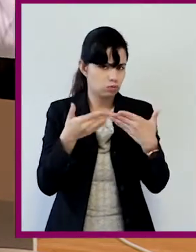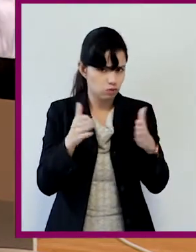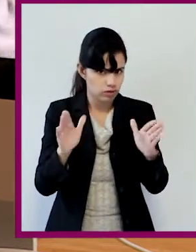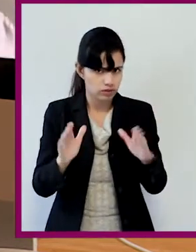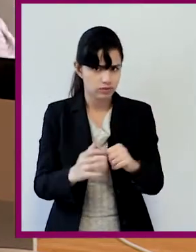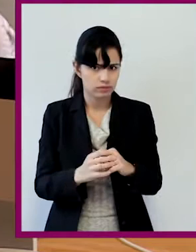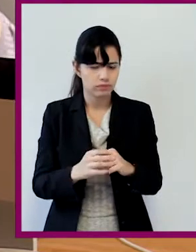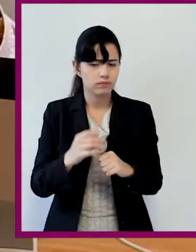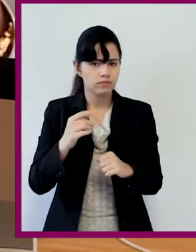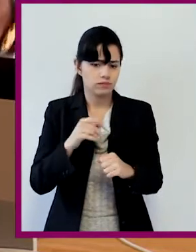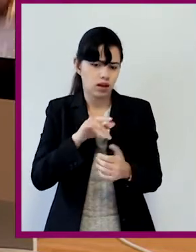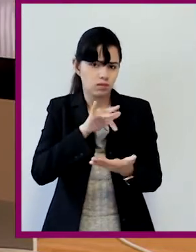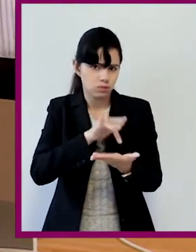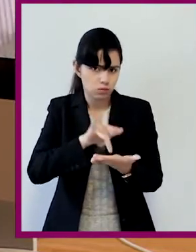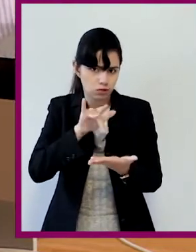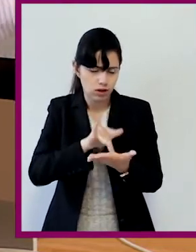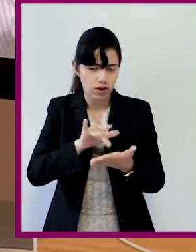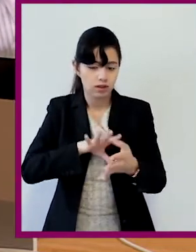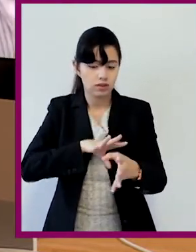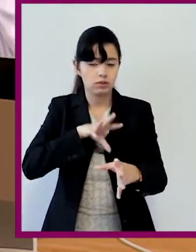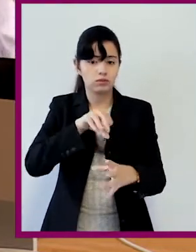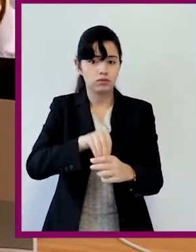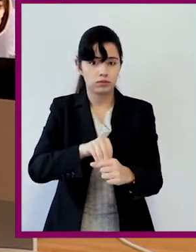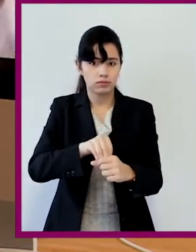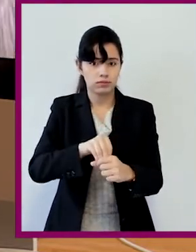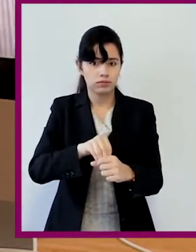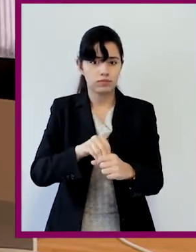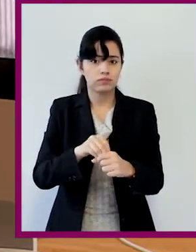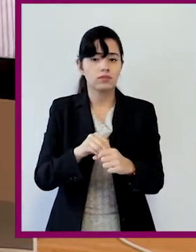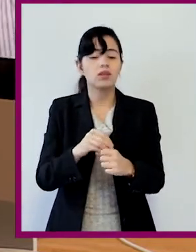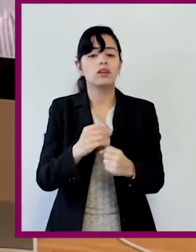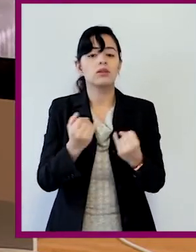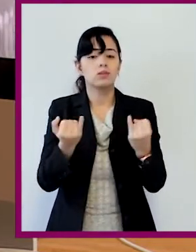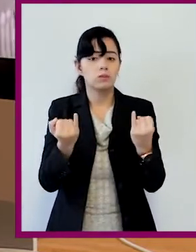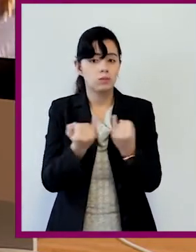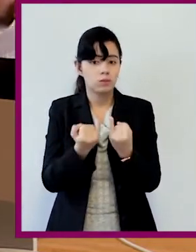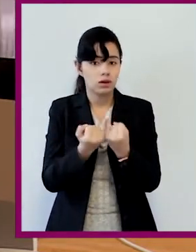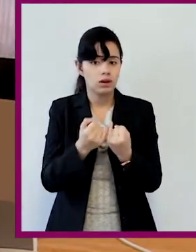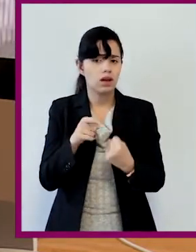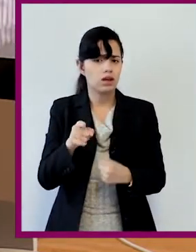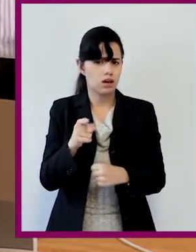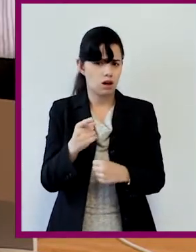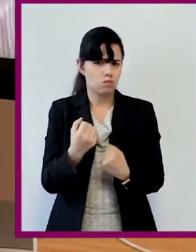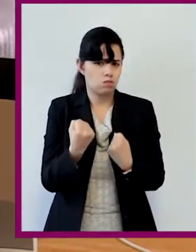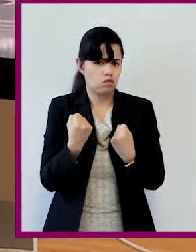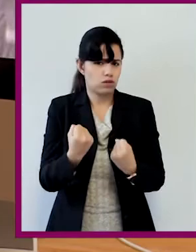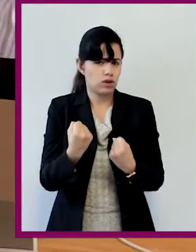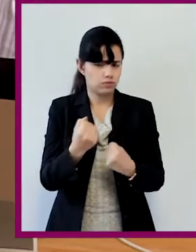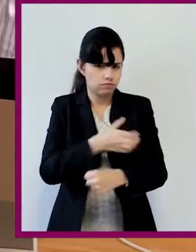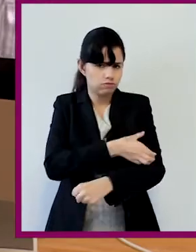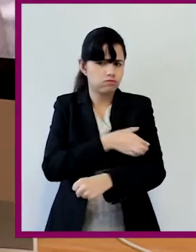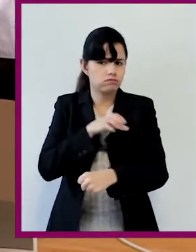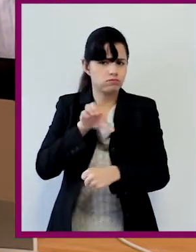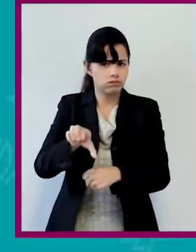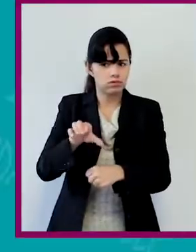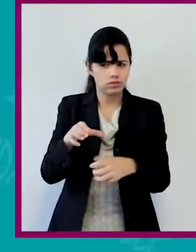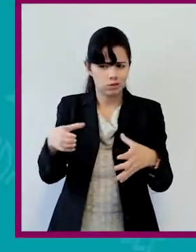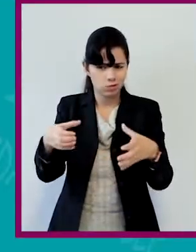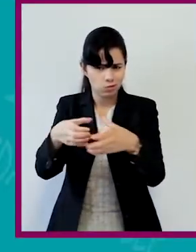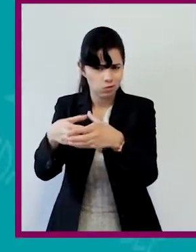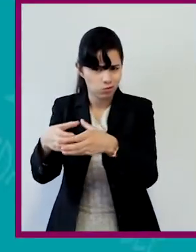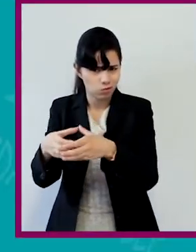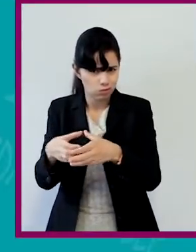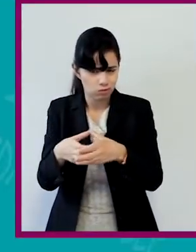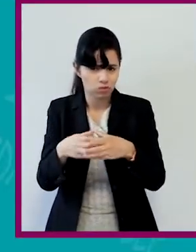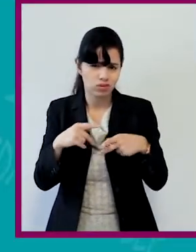la inclusión y el empoderamiento de aquellos sectores desaventajados.